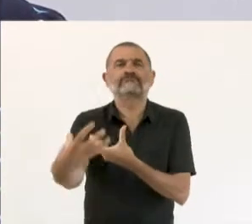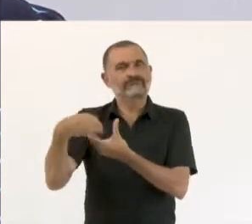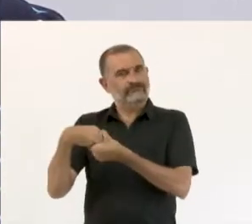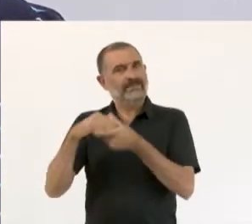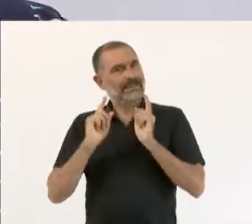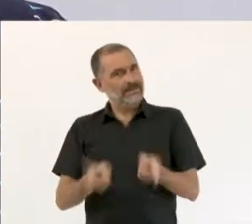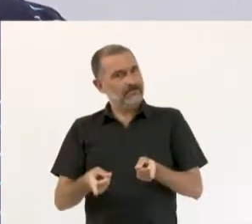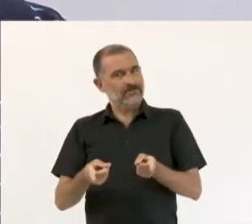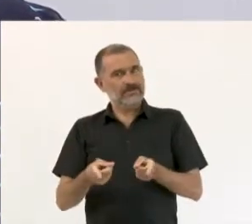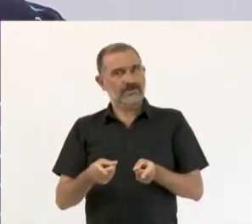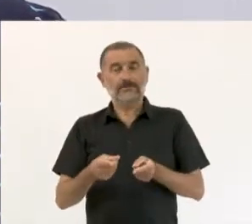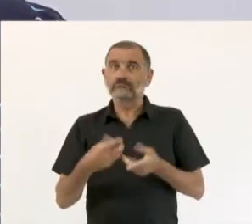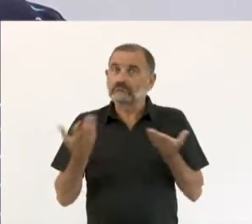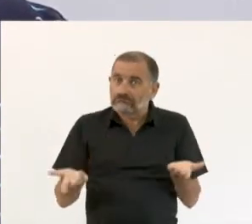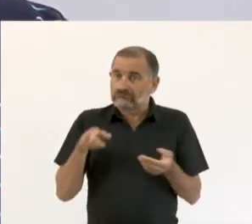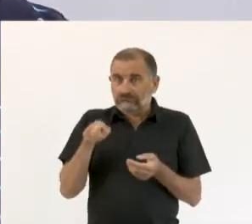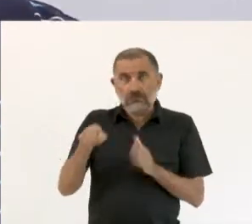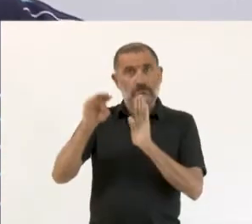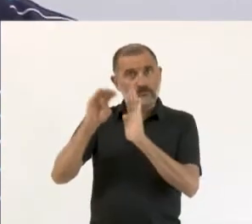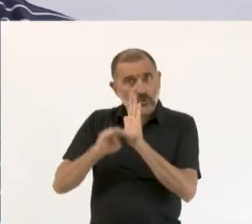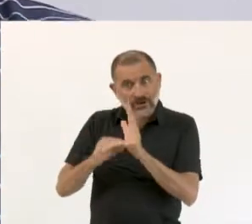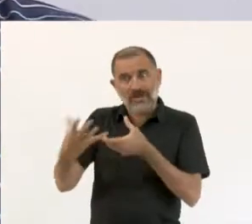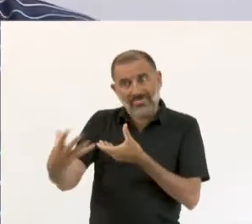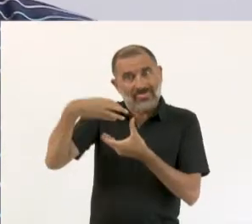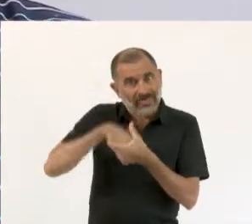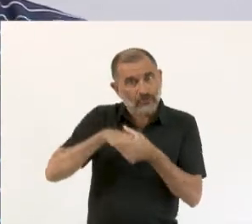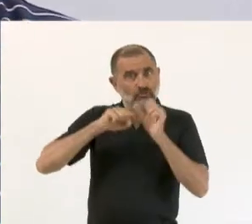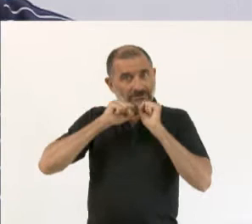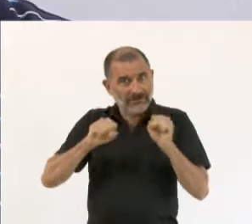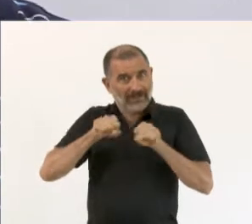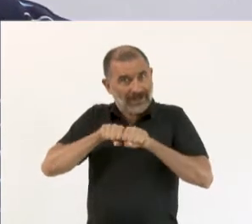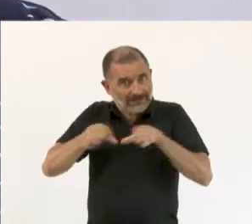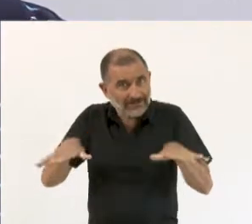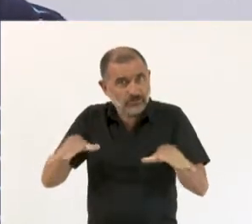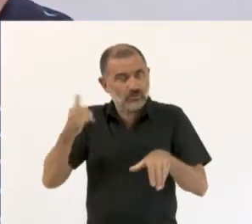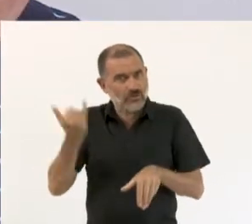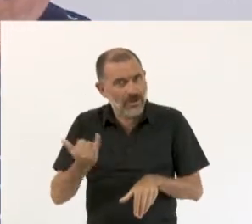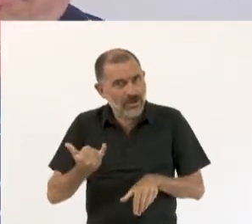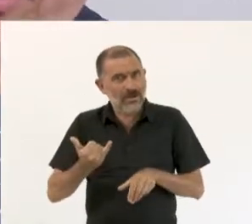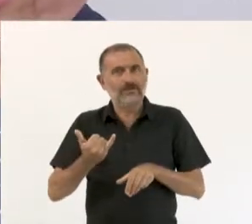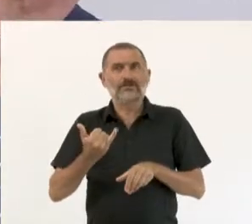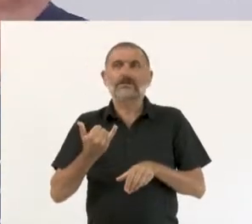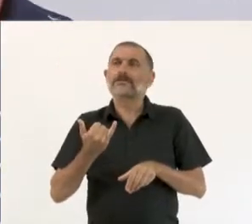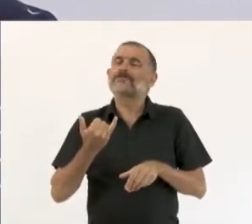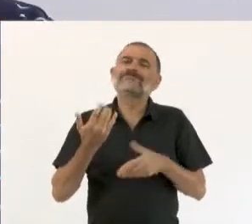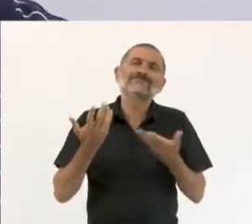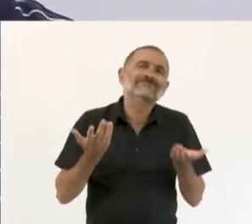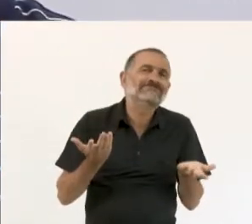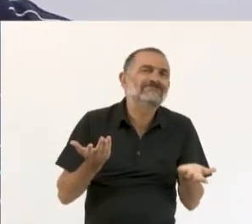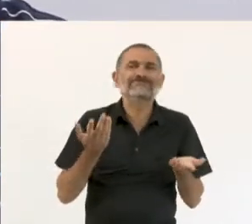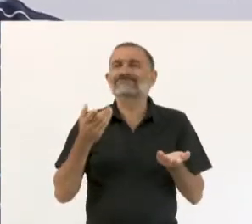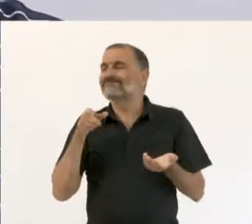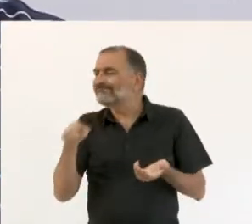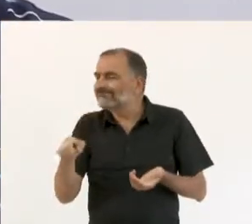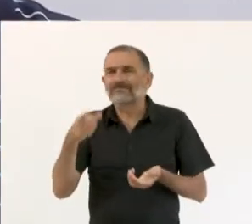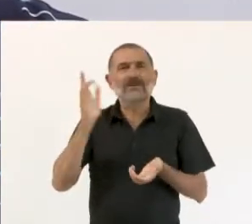programa dentro de la Secretaría hace que se constituya en un espacio muy, muy